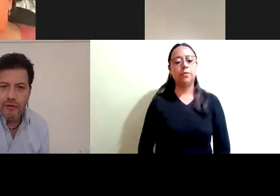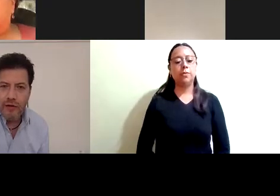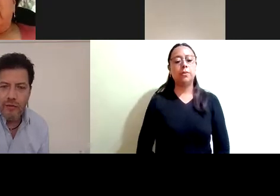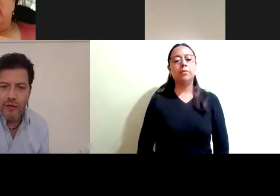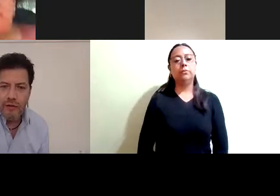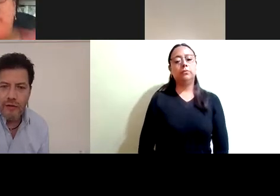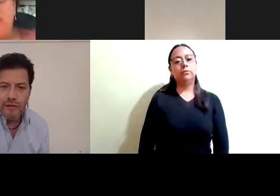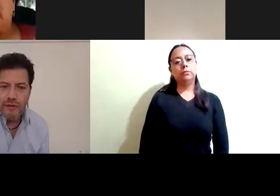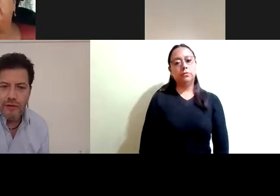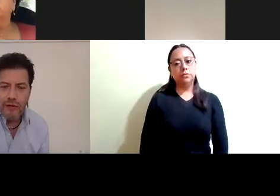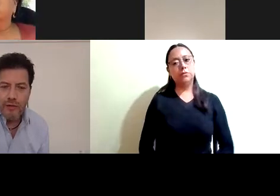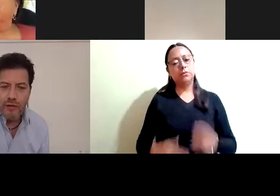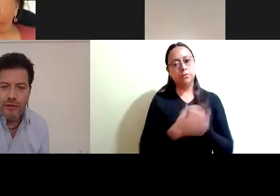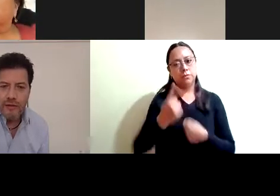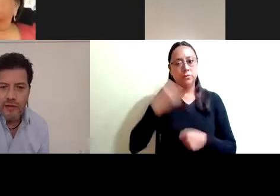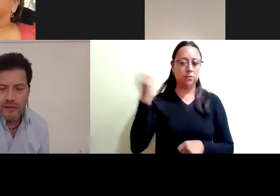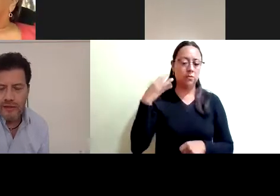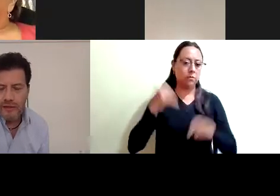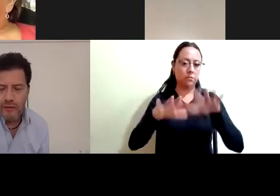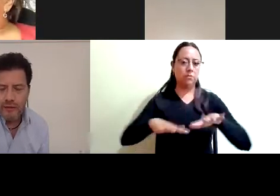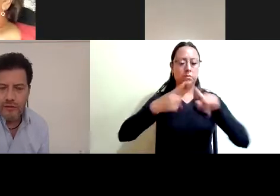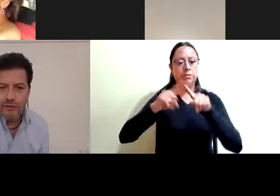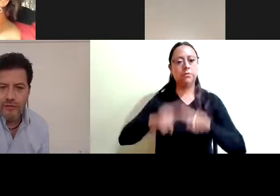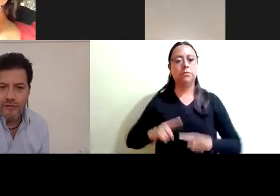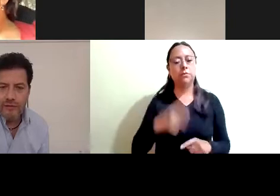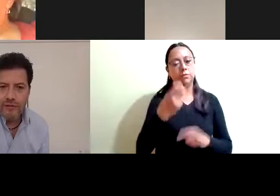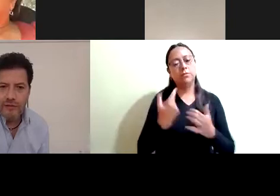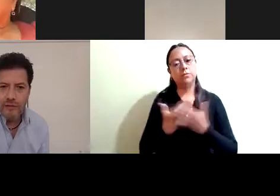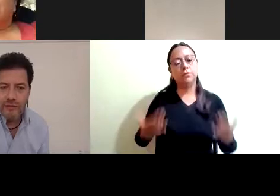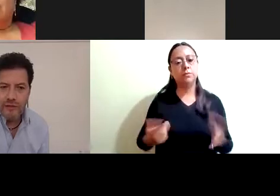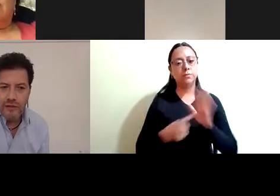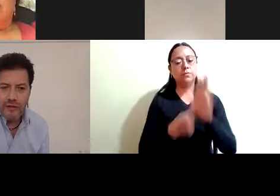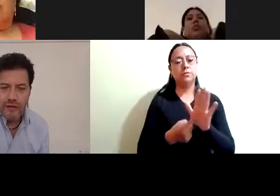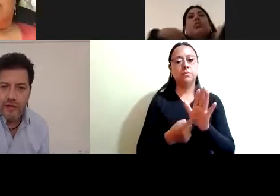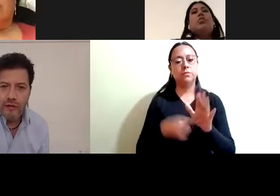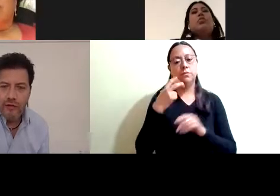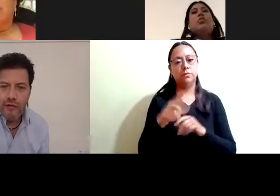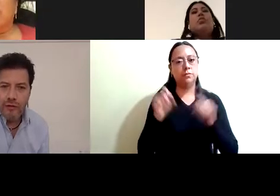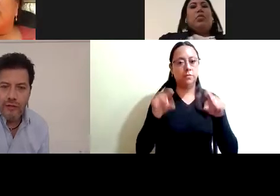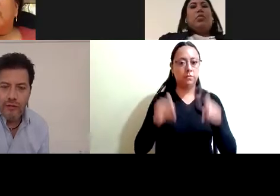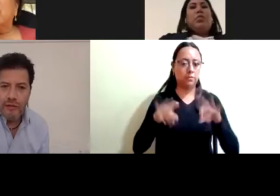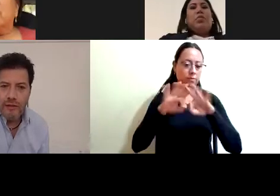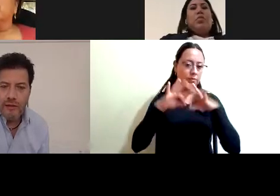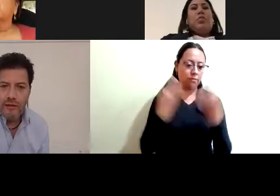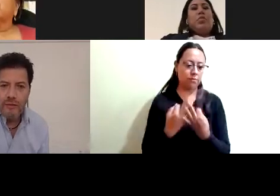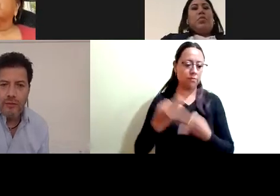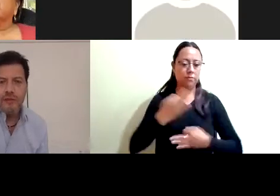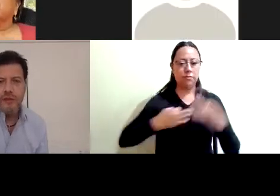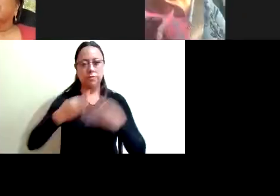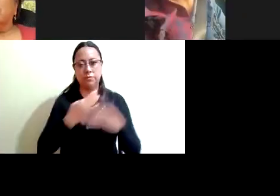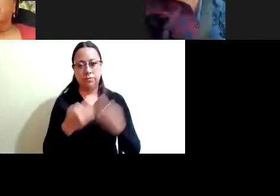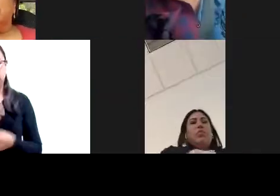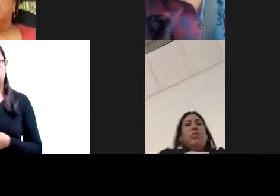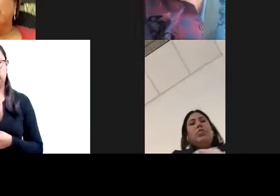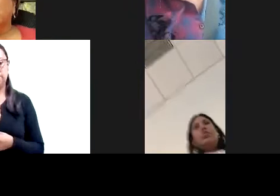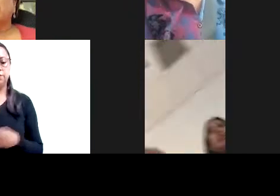de acuerdo a la convocatoria presentada por la Junta. En ese sentido, pues nos manifestamos en ese mismo sentido, de acuerdo a lo comentado en mesas de trabajo, por lo que